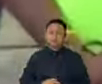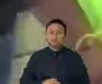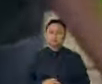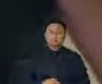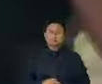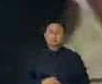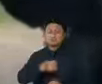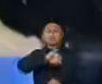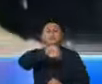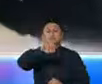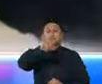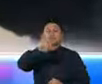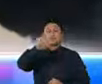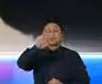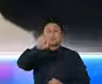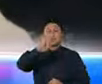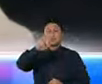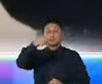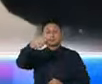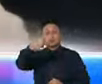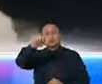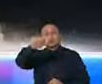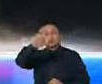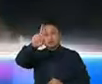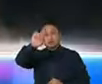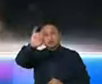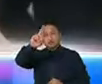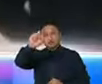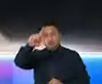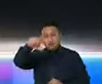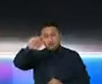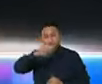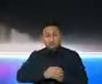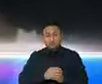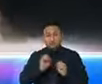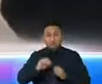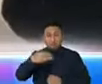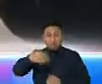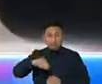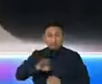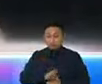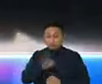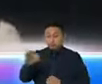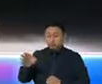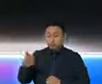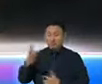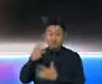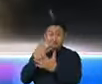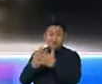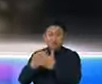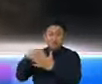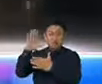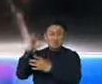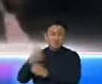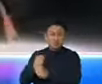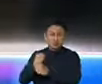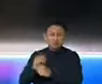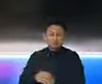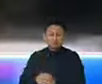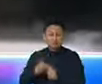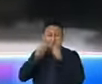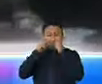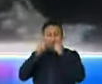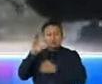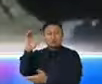Juan Gabriel Ariza La Bernaza, alias Javier, fue trasladado este miércoles a una cárcel de máxima seguridad en Palmira. La Fiscalía de